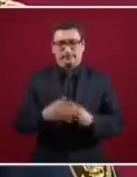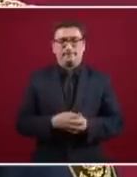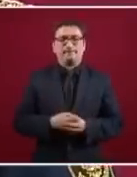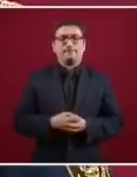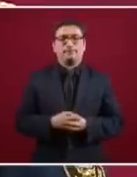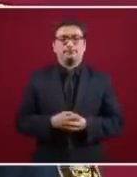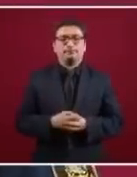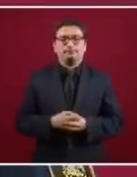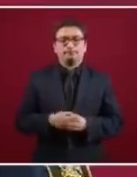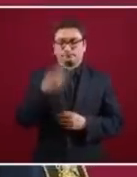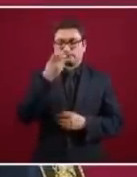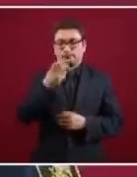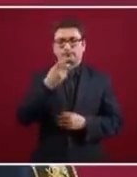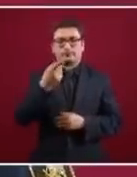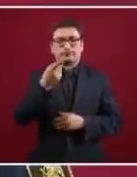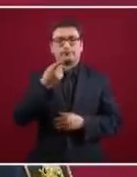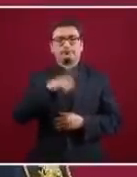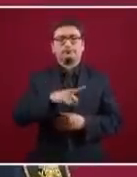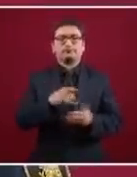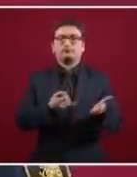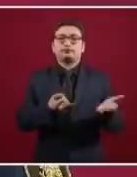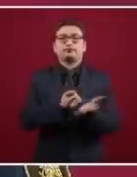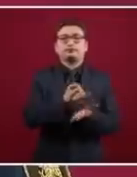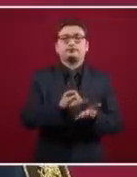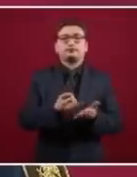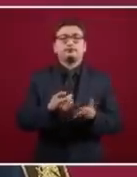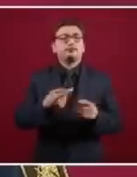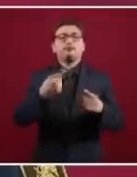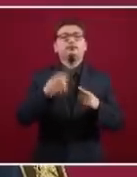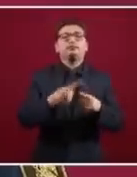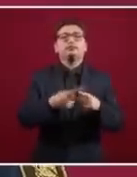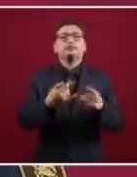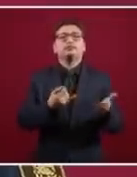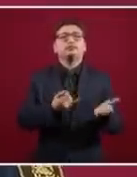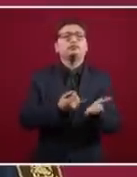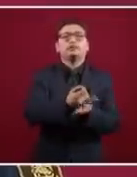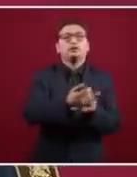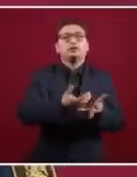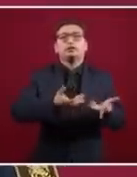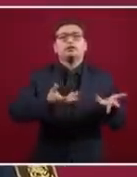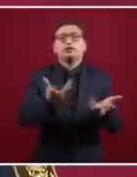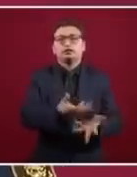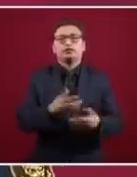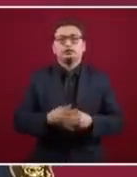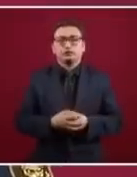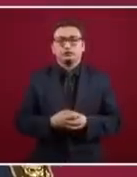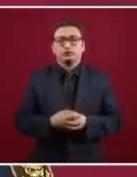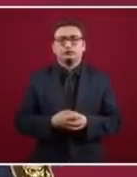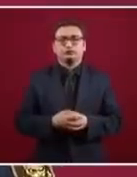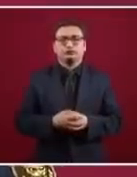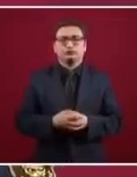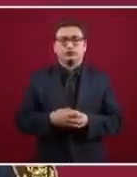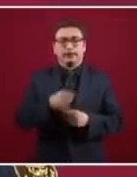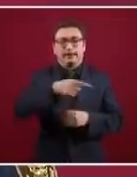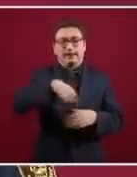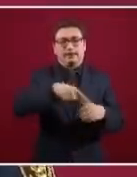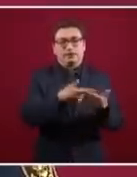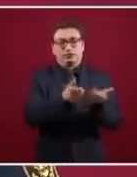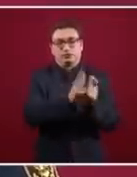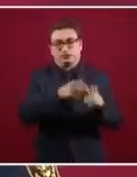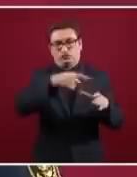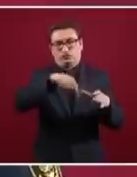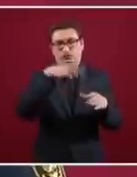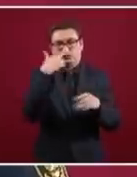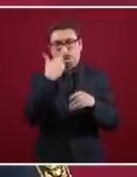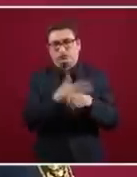si la orden la decide o tomar la decisión el grupo que estaba